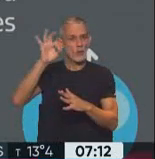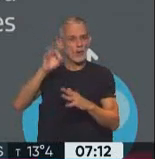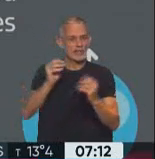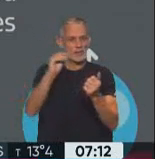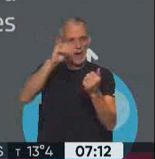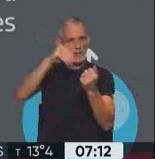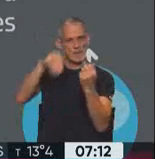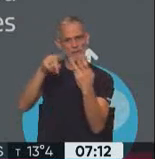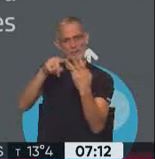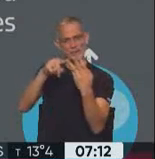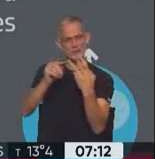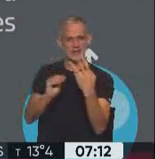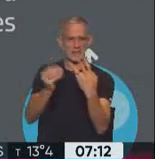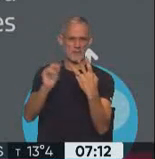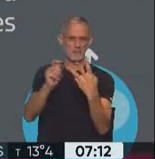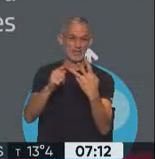se va a